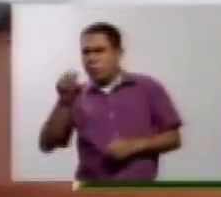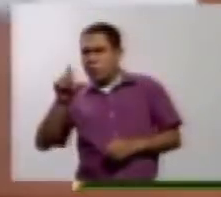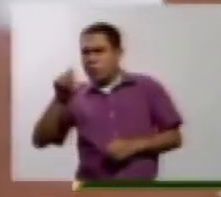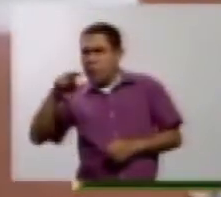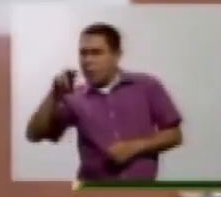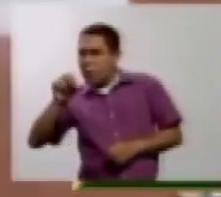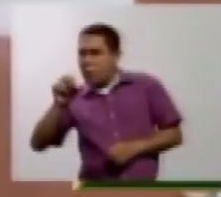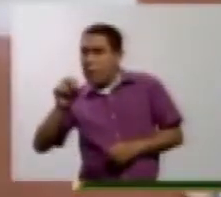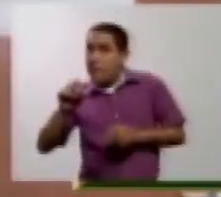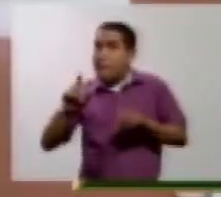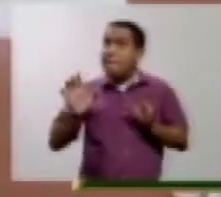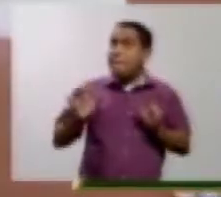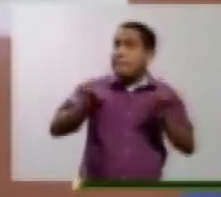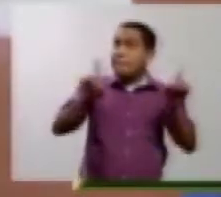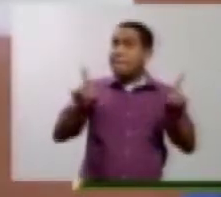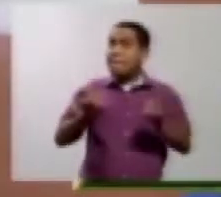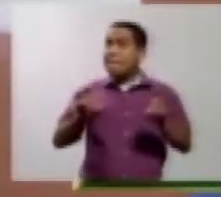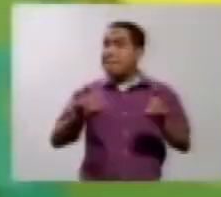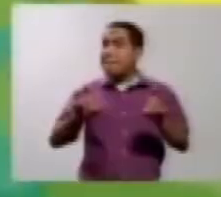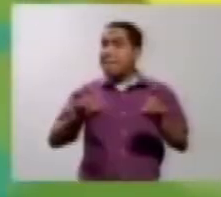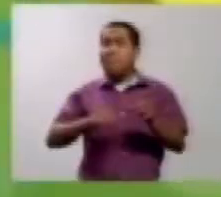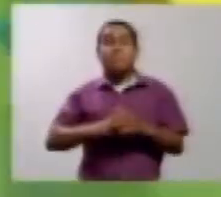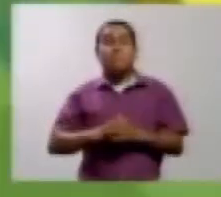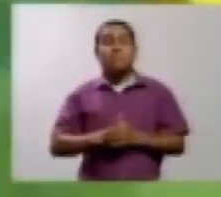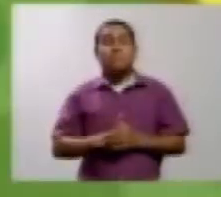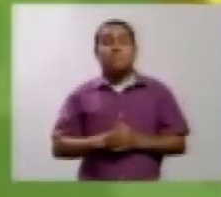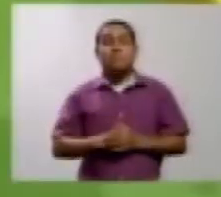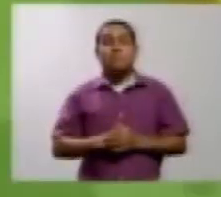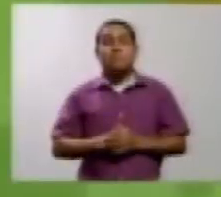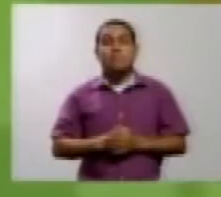¿Mejor? Se las dejo ahí.